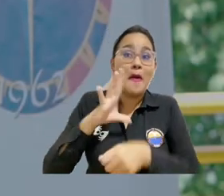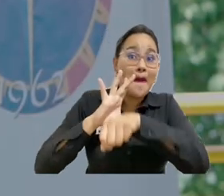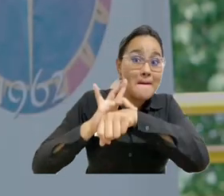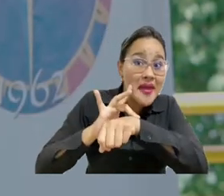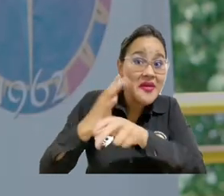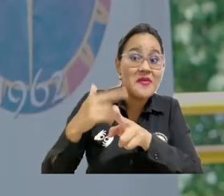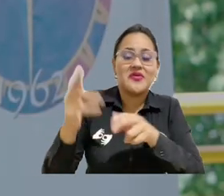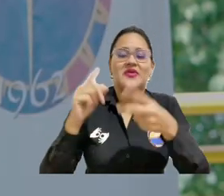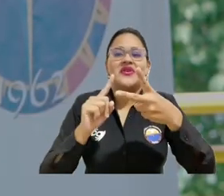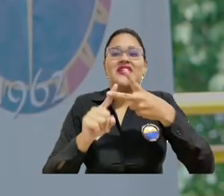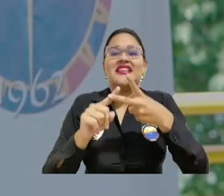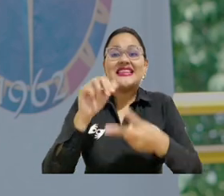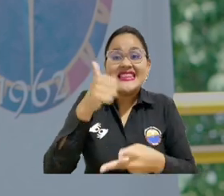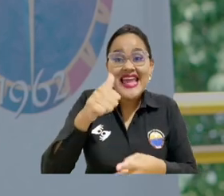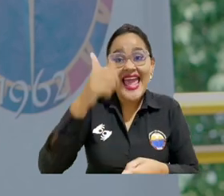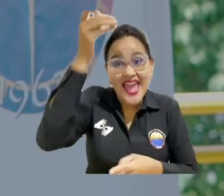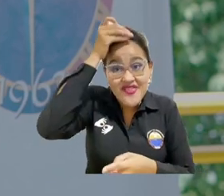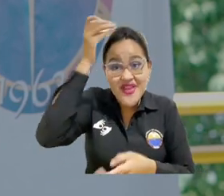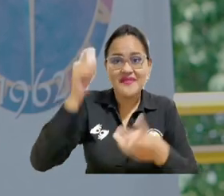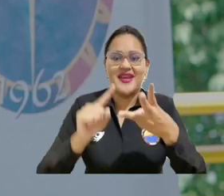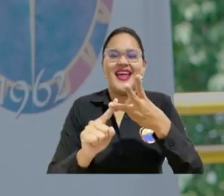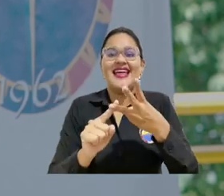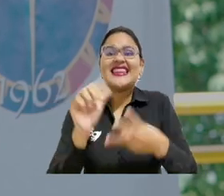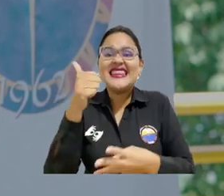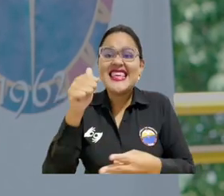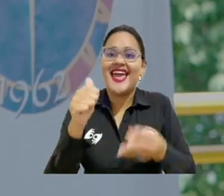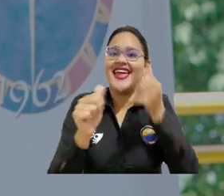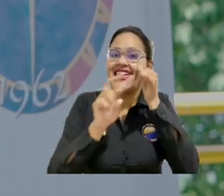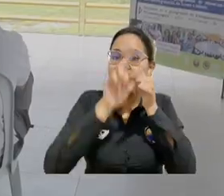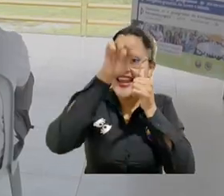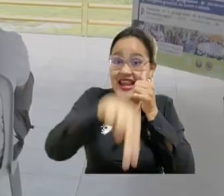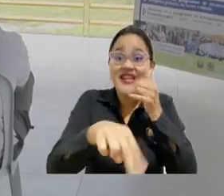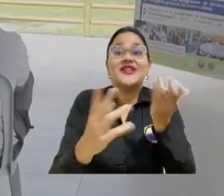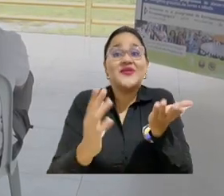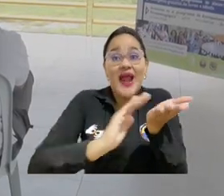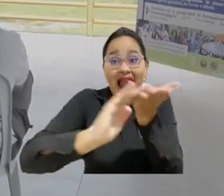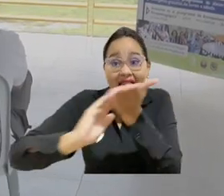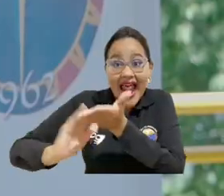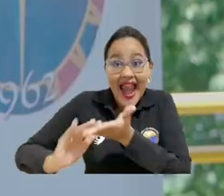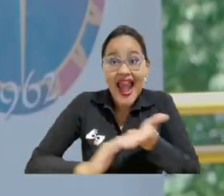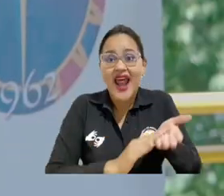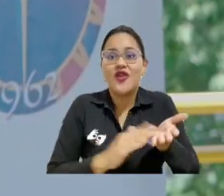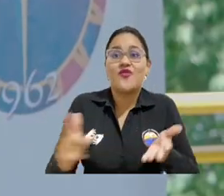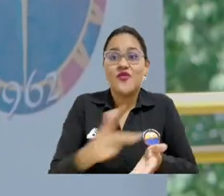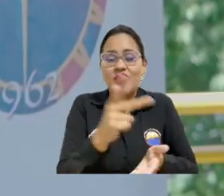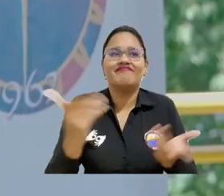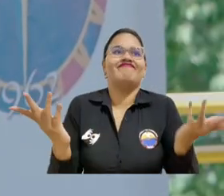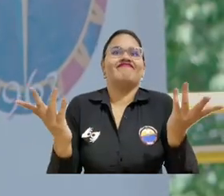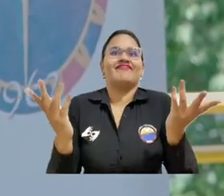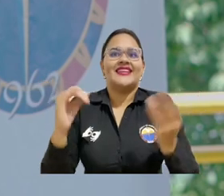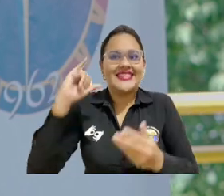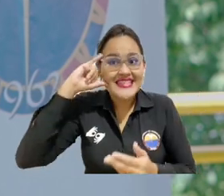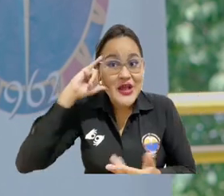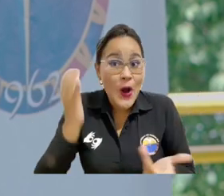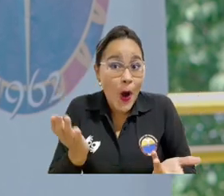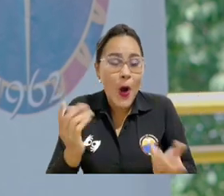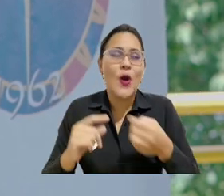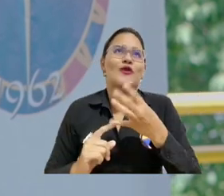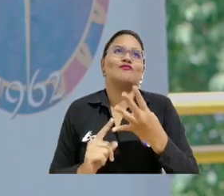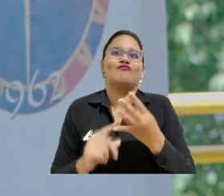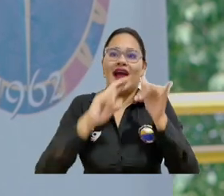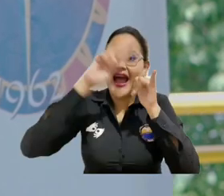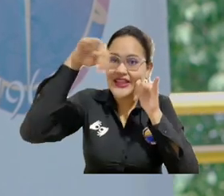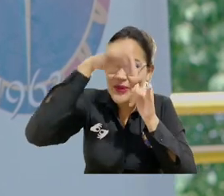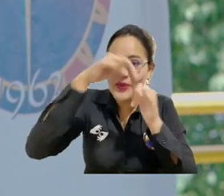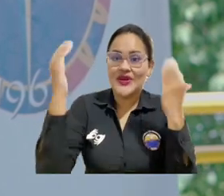enfermeras, 10 ingenieros civiles que nos harán las vías y los puentes que necesitamos, psicólogos,